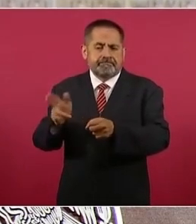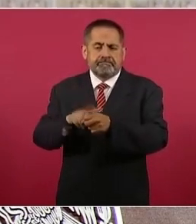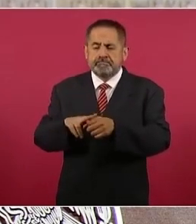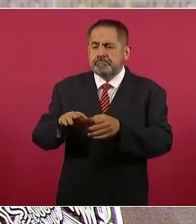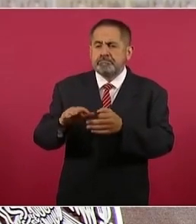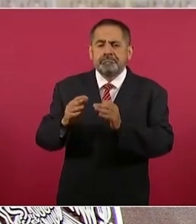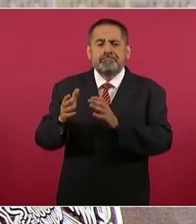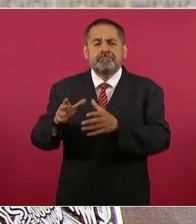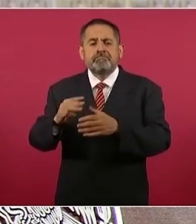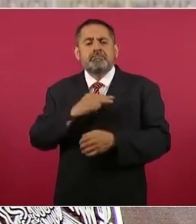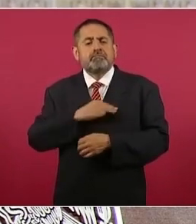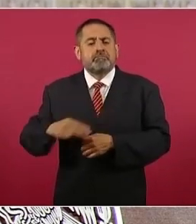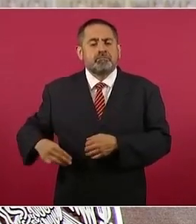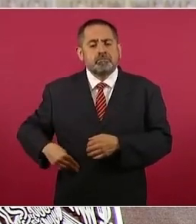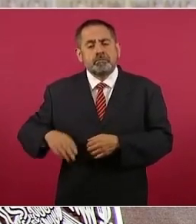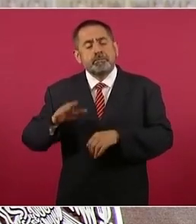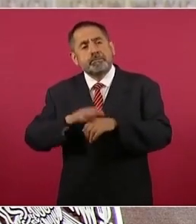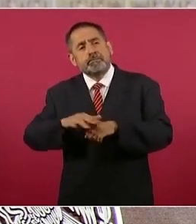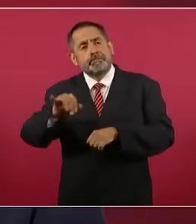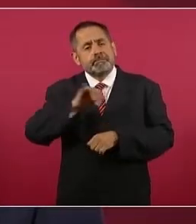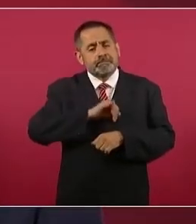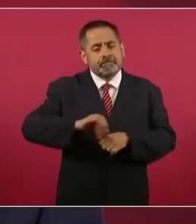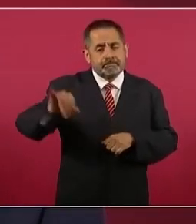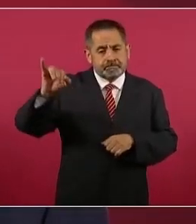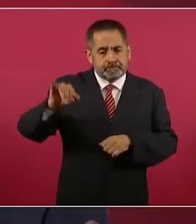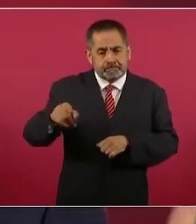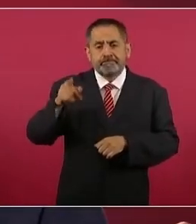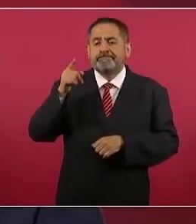se encuentran en municipios a veces apartados, pero que